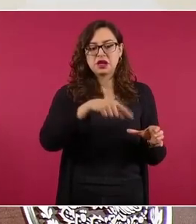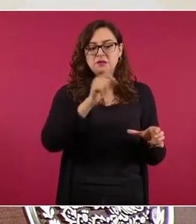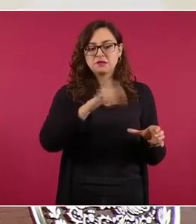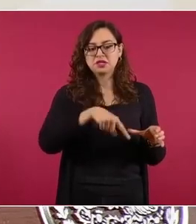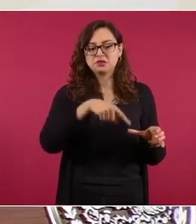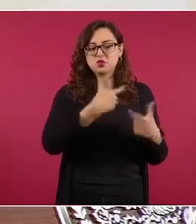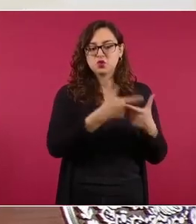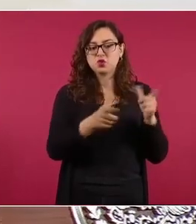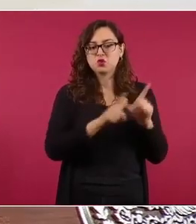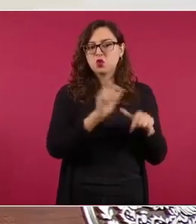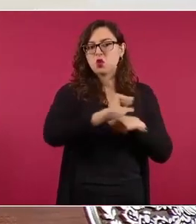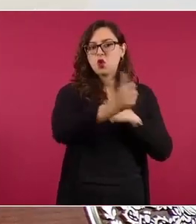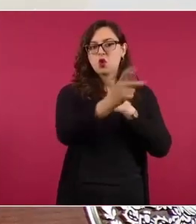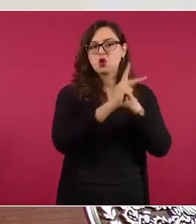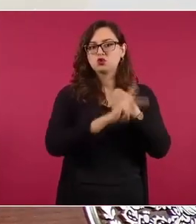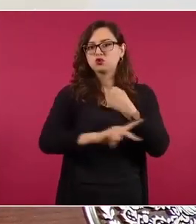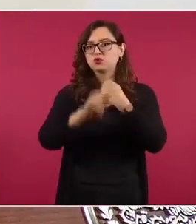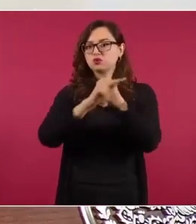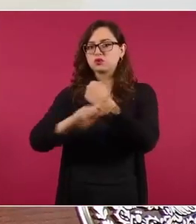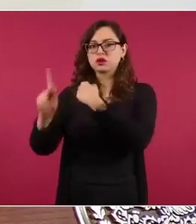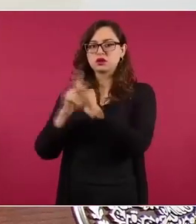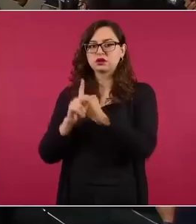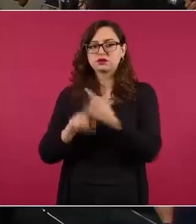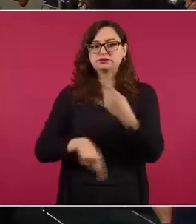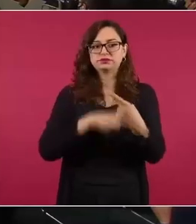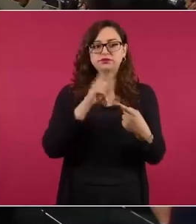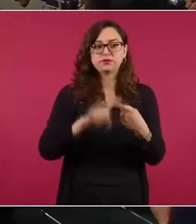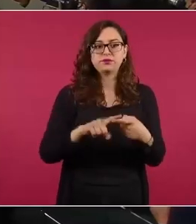algo parecido. ¿En qué países?